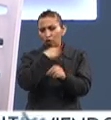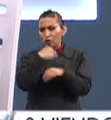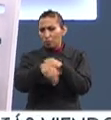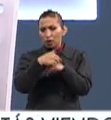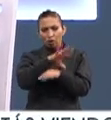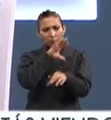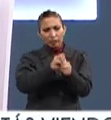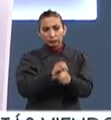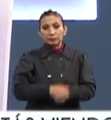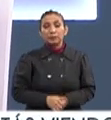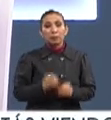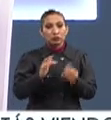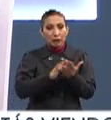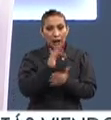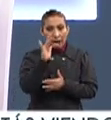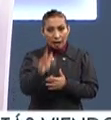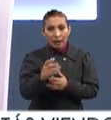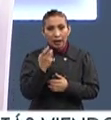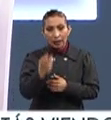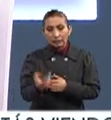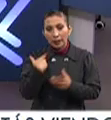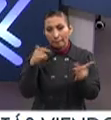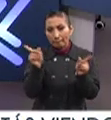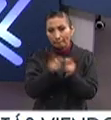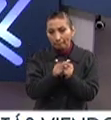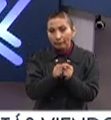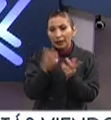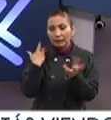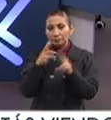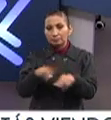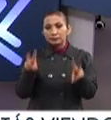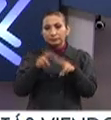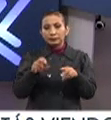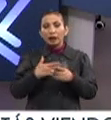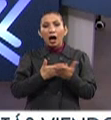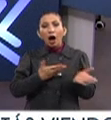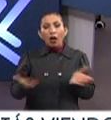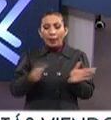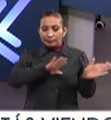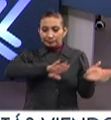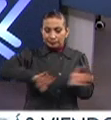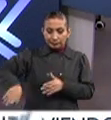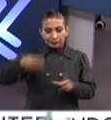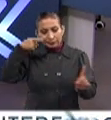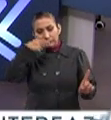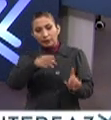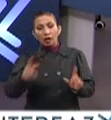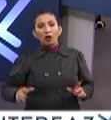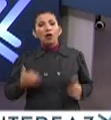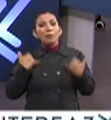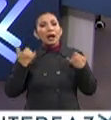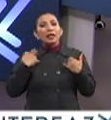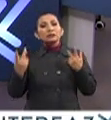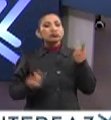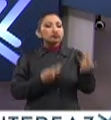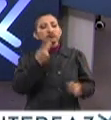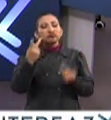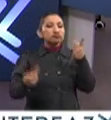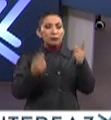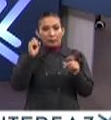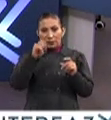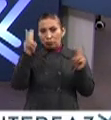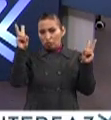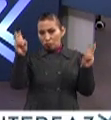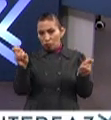estadísticas. Perfecto, Mauricio. Pues muchísimas gracias por este pues breve análisis, resumen. Ahora vamos a darle la voz a los jóvenes, que de eso se trata esta